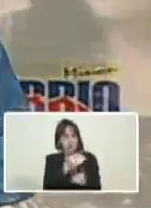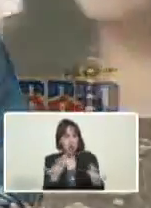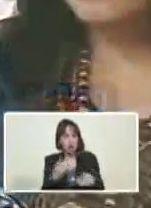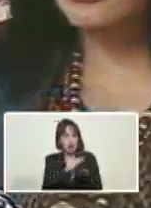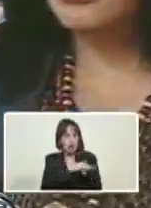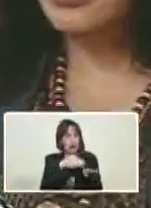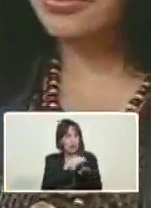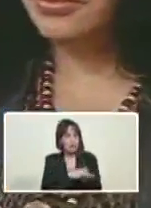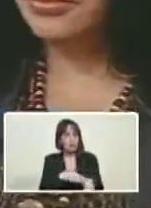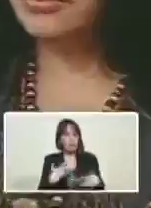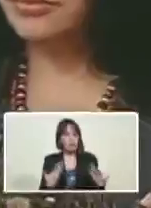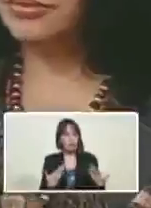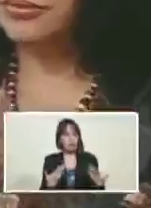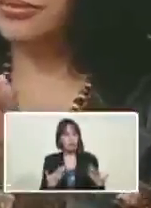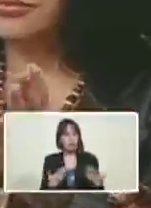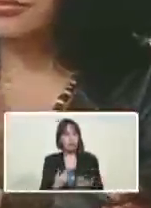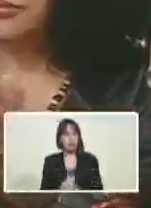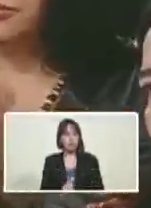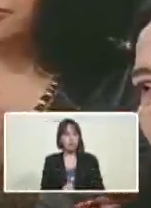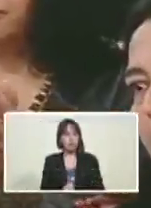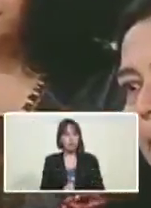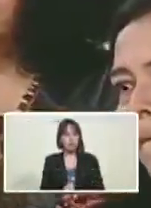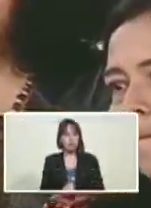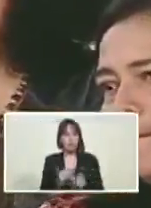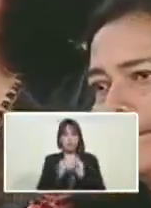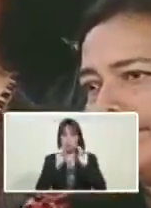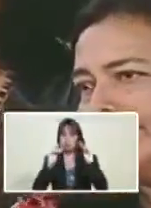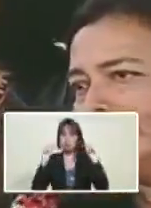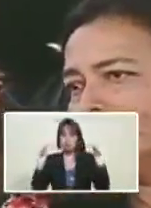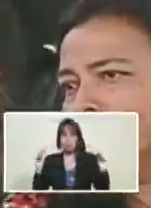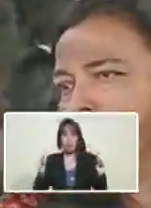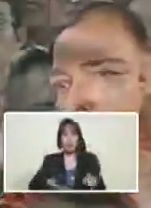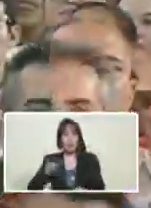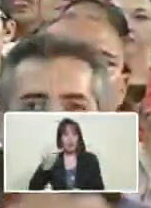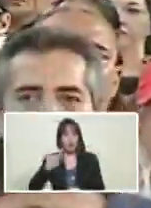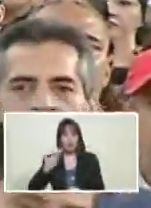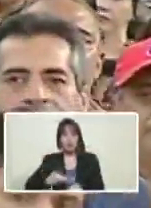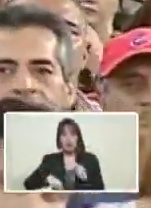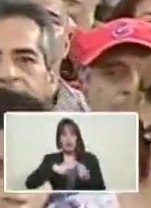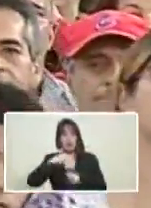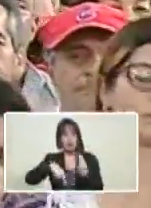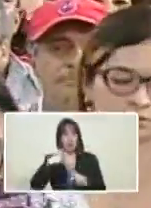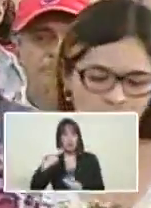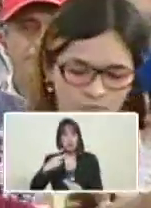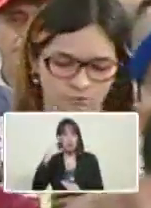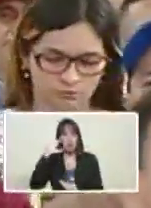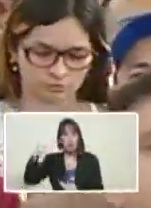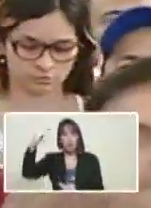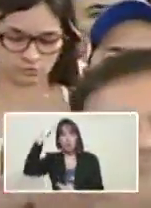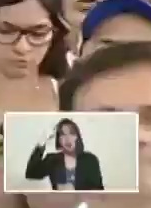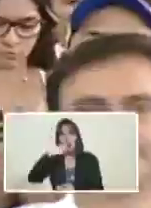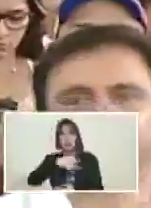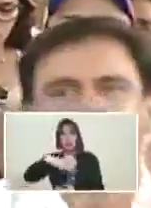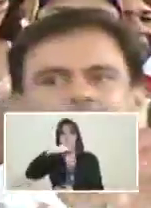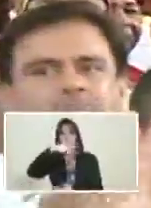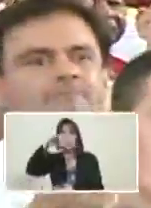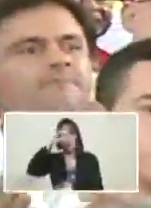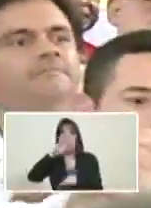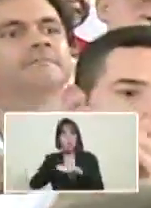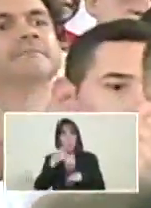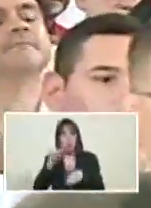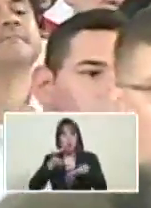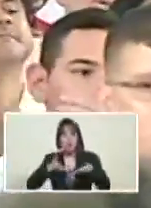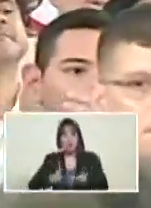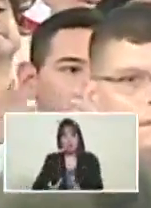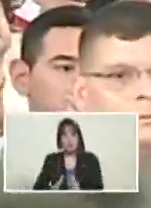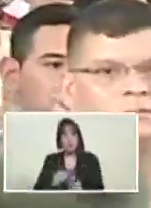cariño. Yo llamo una gran revolución moral, espiritual, porque el nacimiento marca